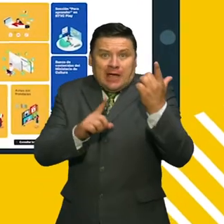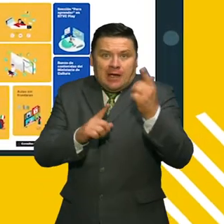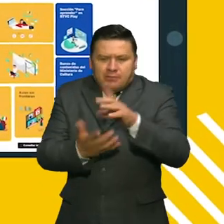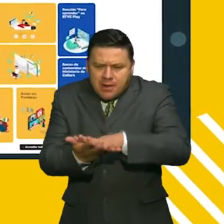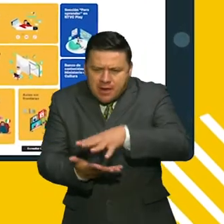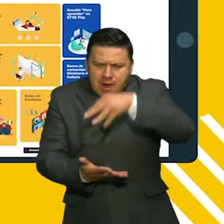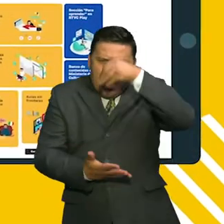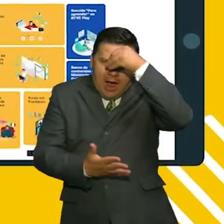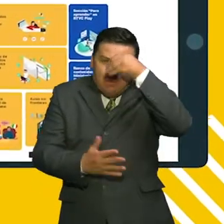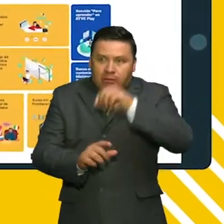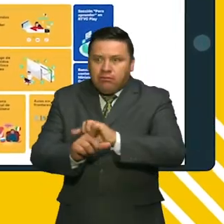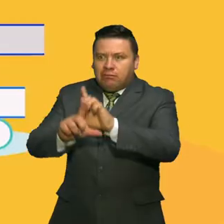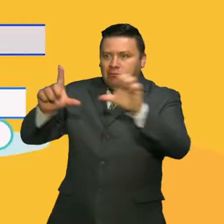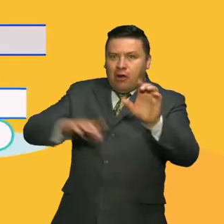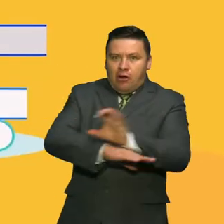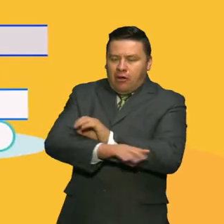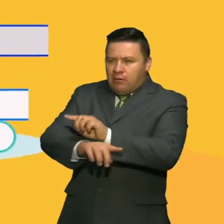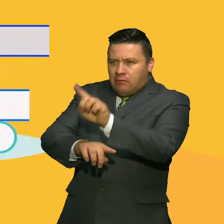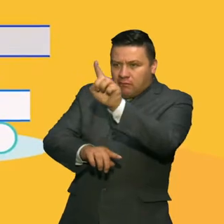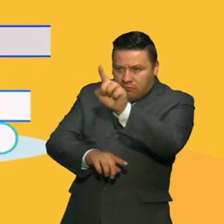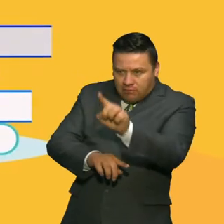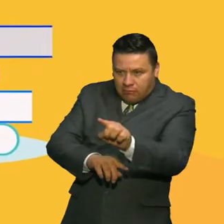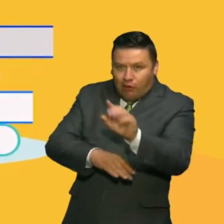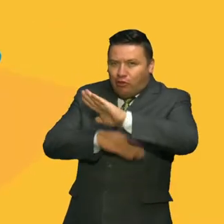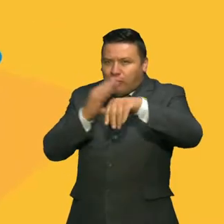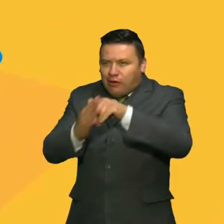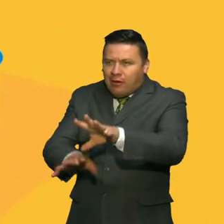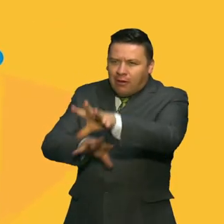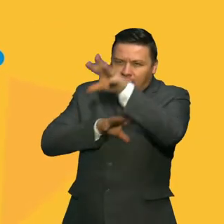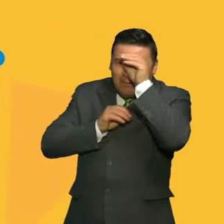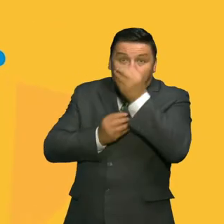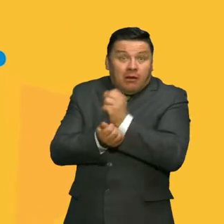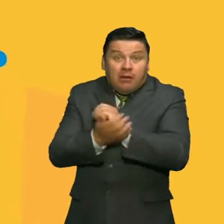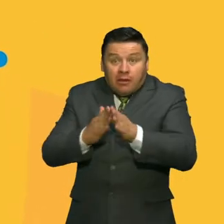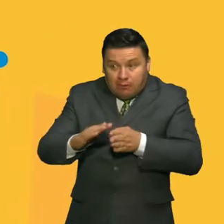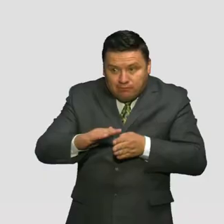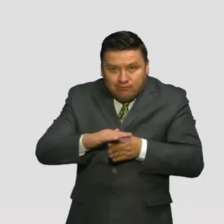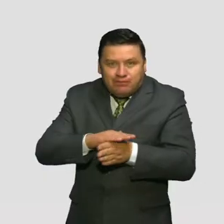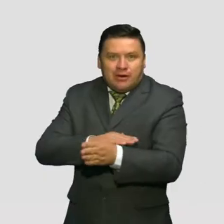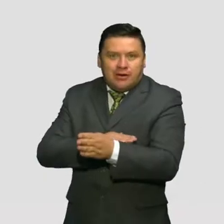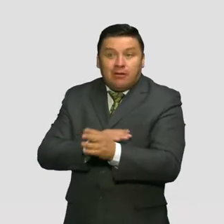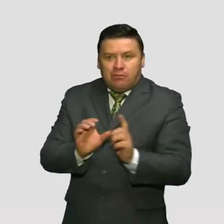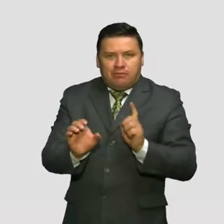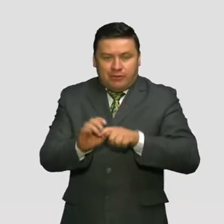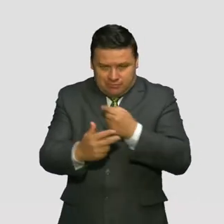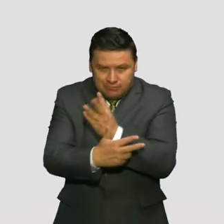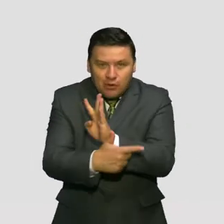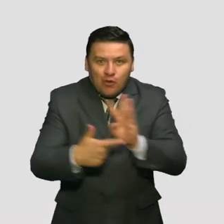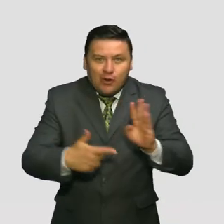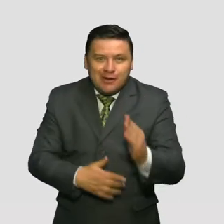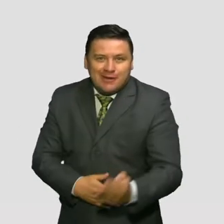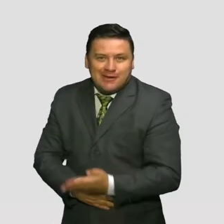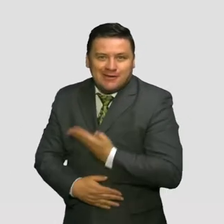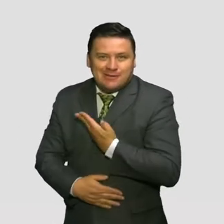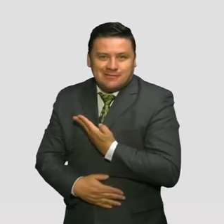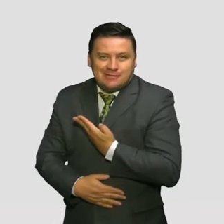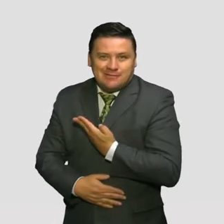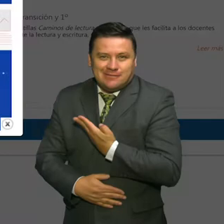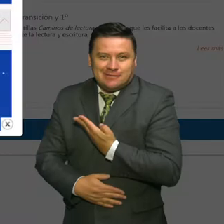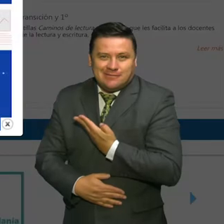Ya cuentas con Aprender Digital, contenidos para todos. Ingresa de manera gratuita y sin registro a